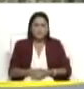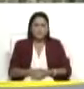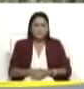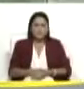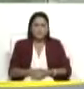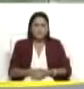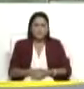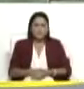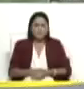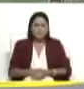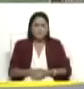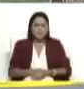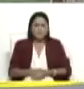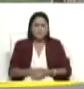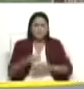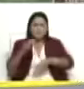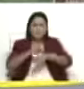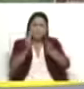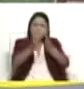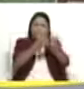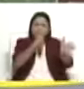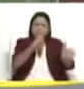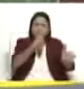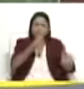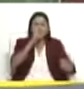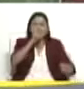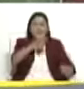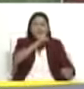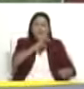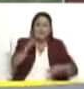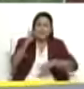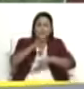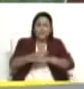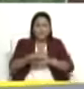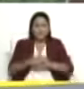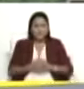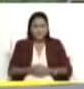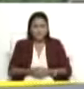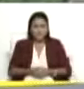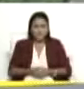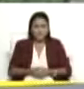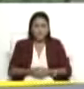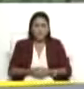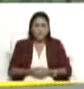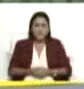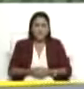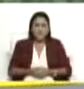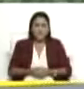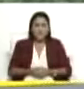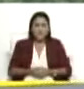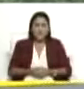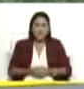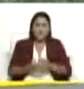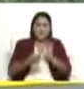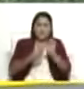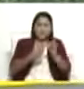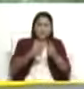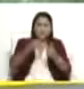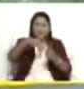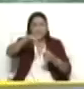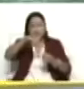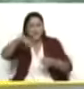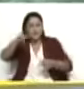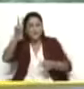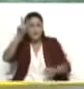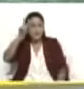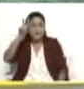persona que va a descabezar. Le quitaron el nombre. Y es un crimen, porque ese avión, mi comandante jefe, cuando lo trajimos a